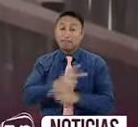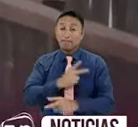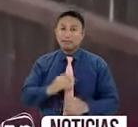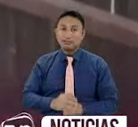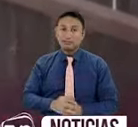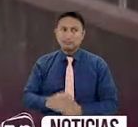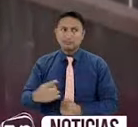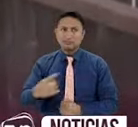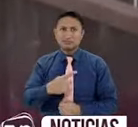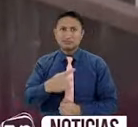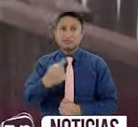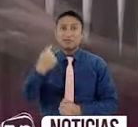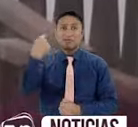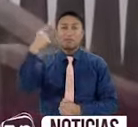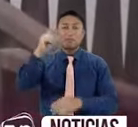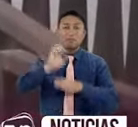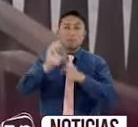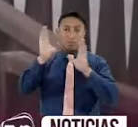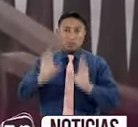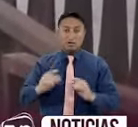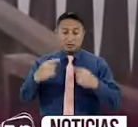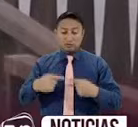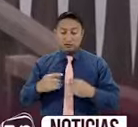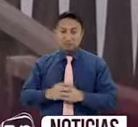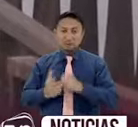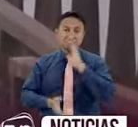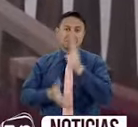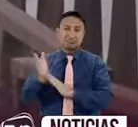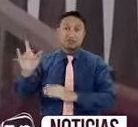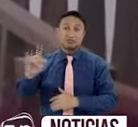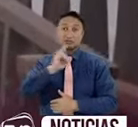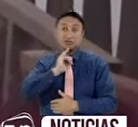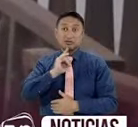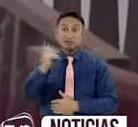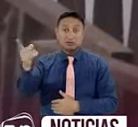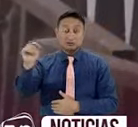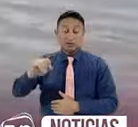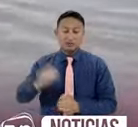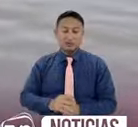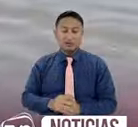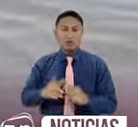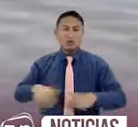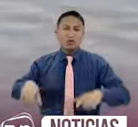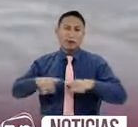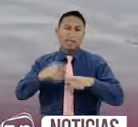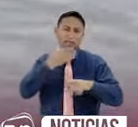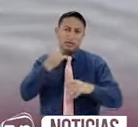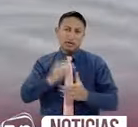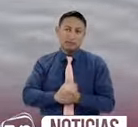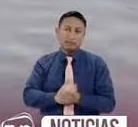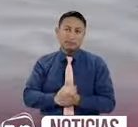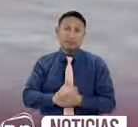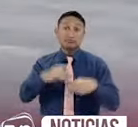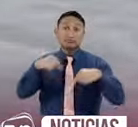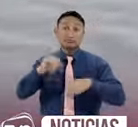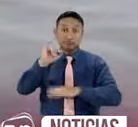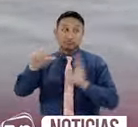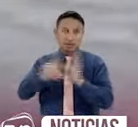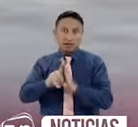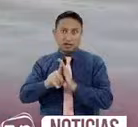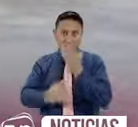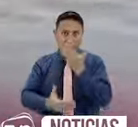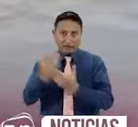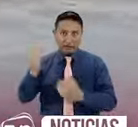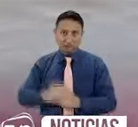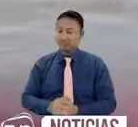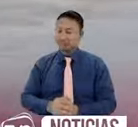Ecuatorianos toman la decisión a diario de migrar hacia lo que ellos afirman es un lugar mejor el paso irregular no es nada fácil aquellos que se atreven no